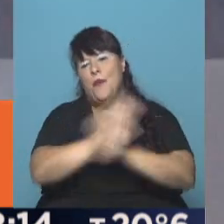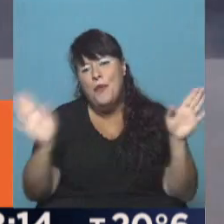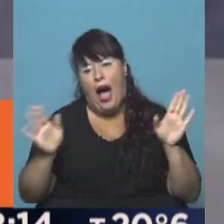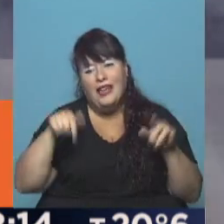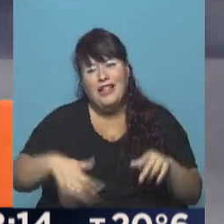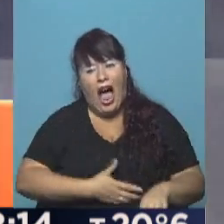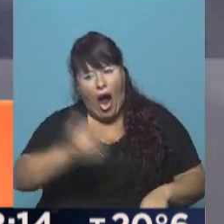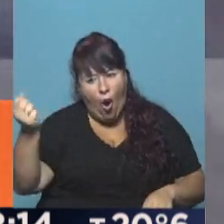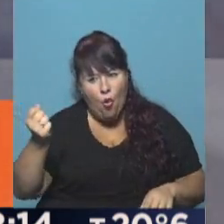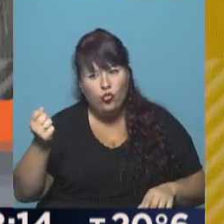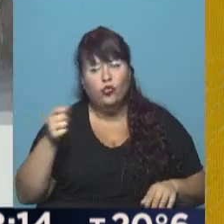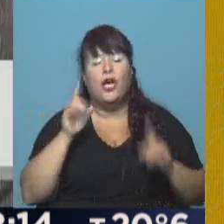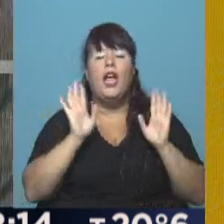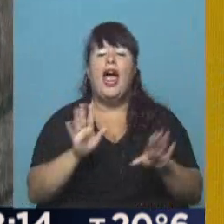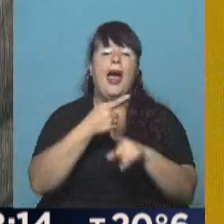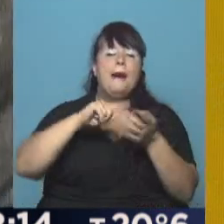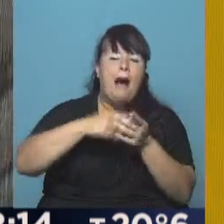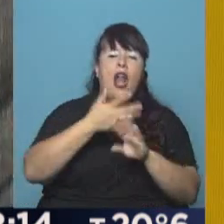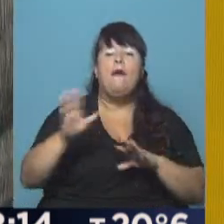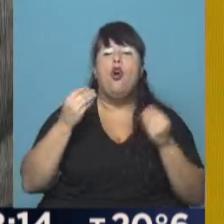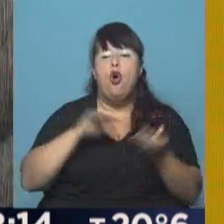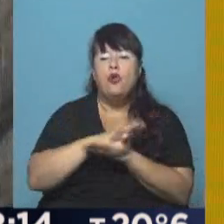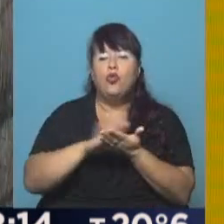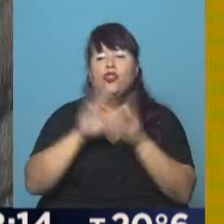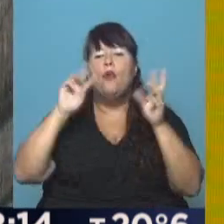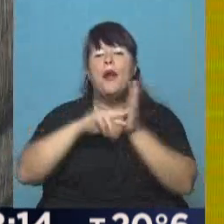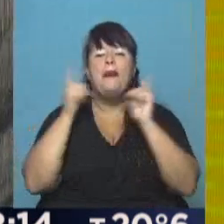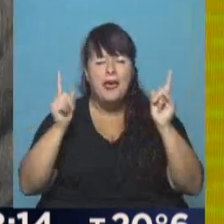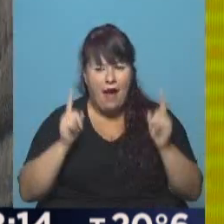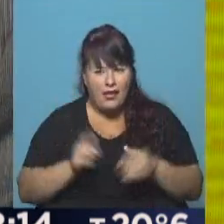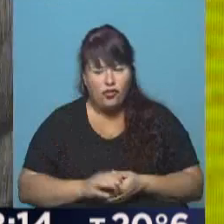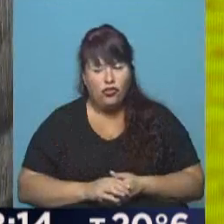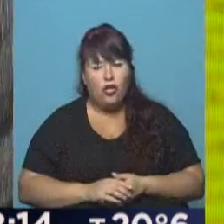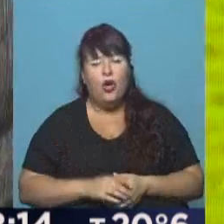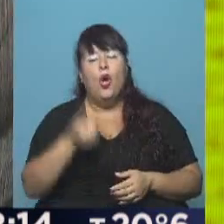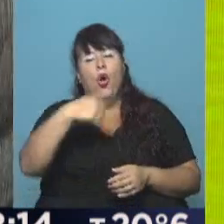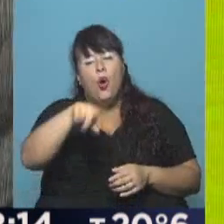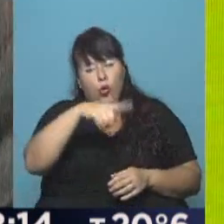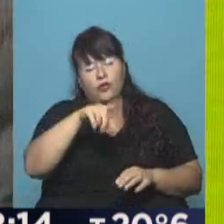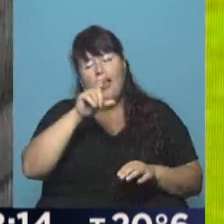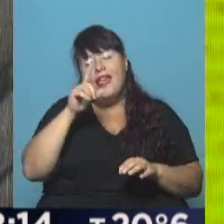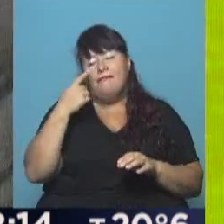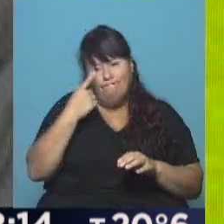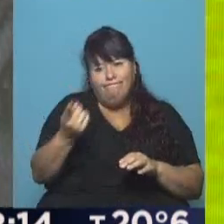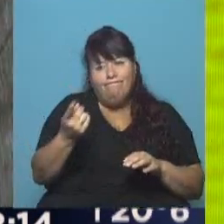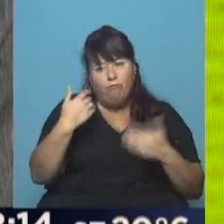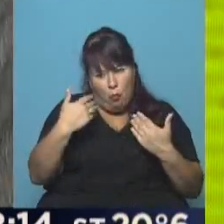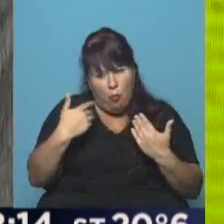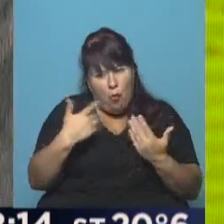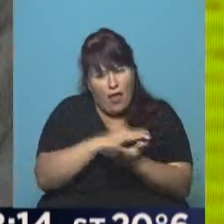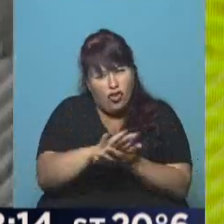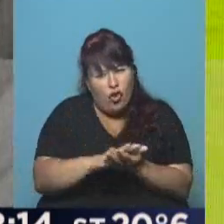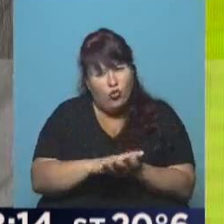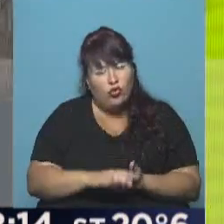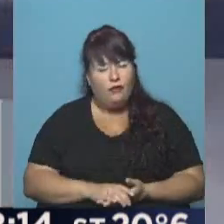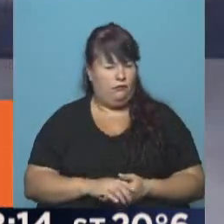este ajuste néstor más allá del paro cómo se soluciona el tema docente ustedes a distancia ven la posible